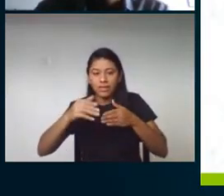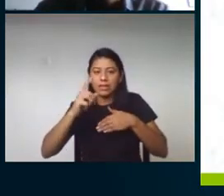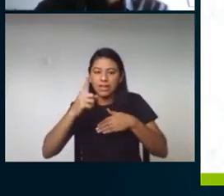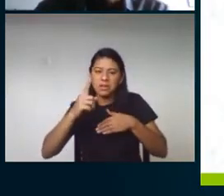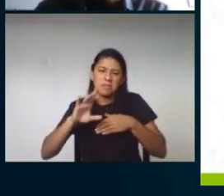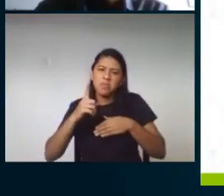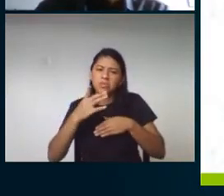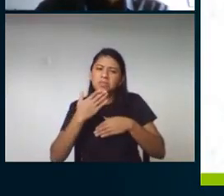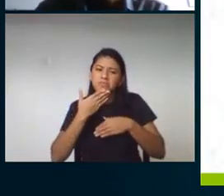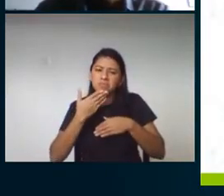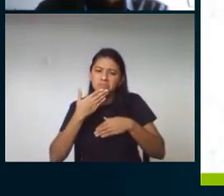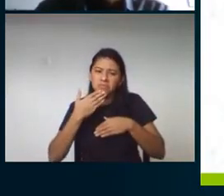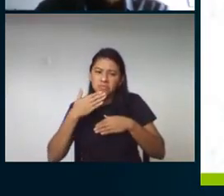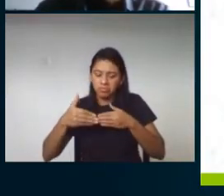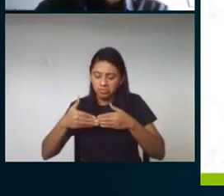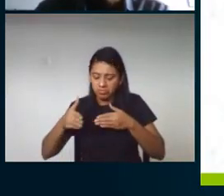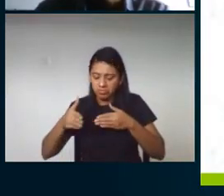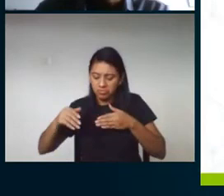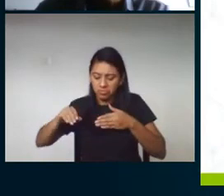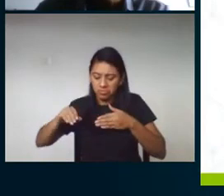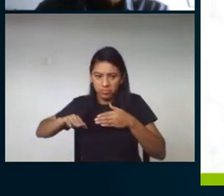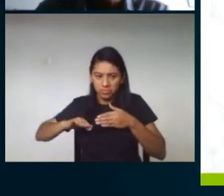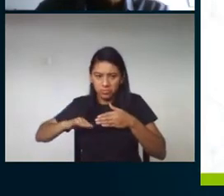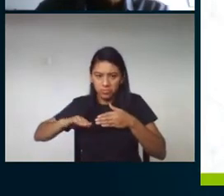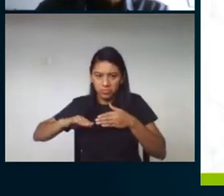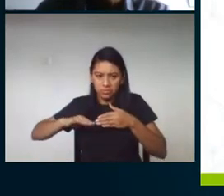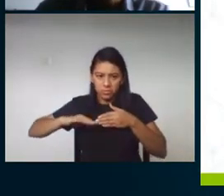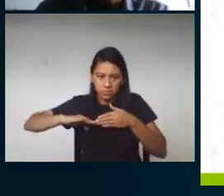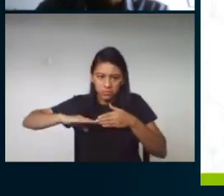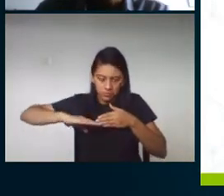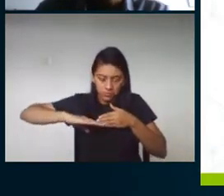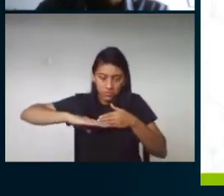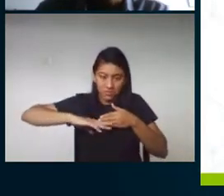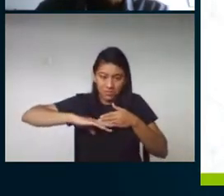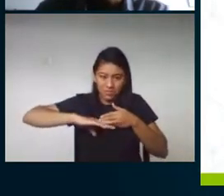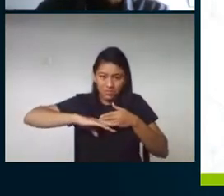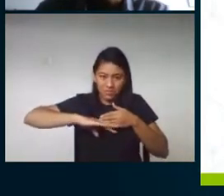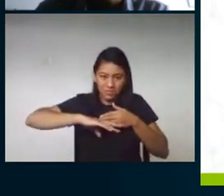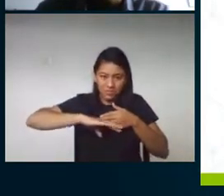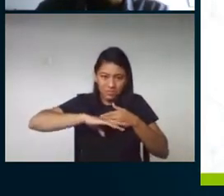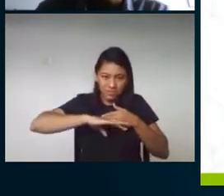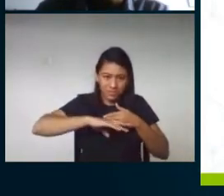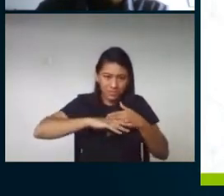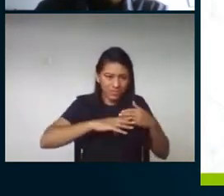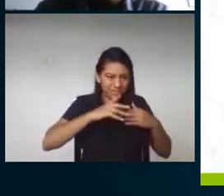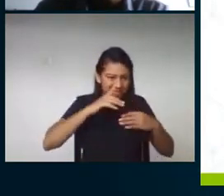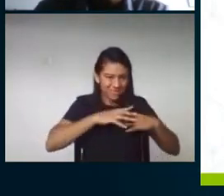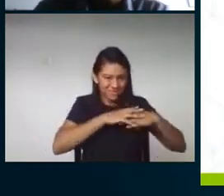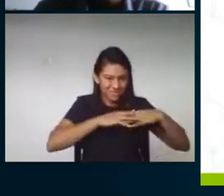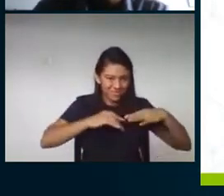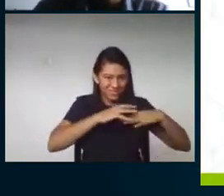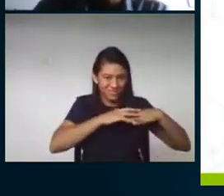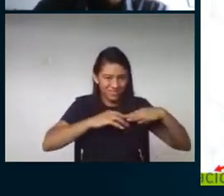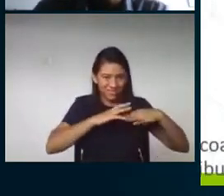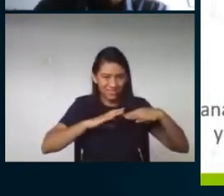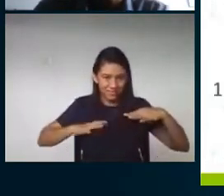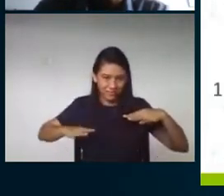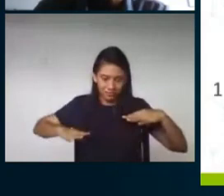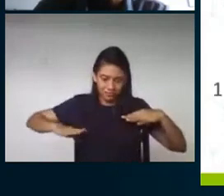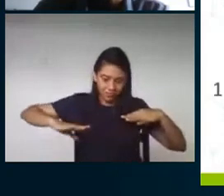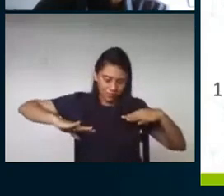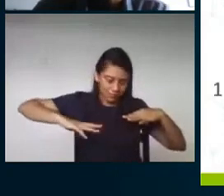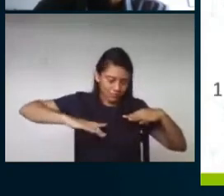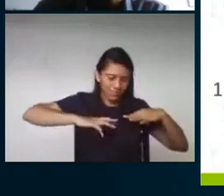El flujo, después de que entra nuevamente de manera perpendicular, pasa por esos canales parcial, donde pues hay una adición de